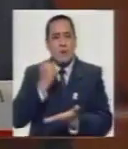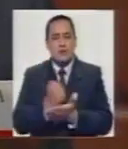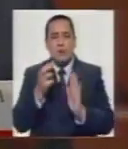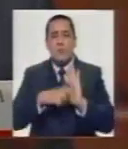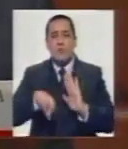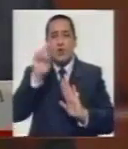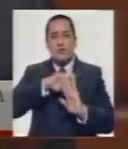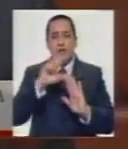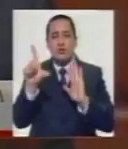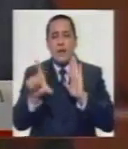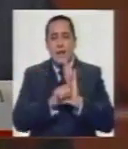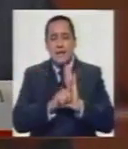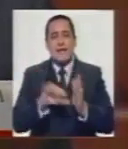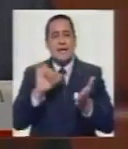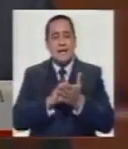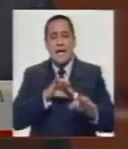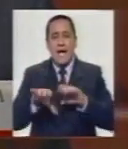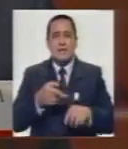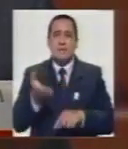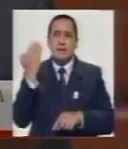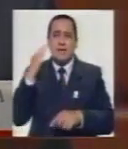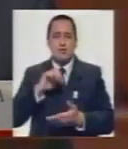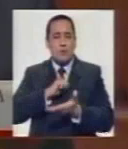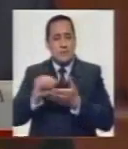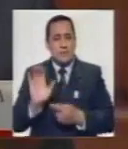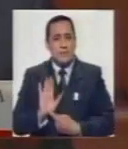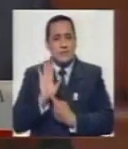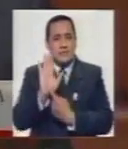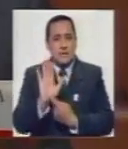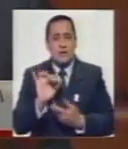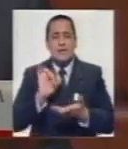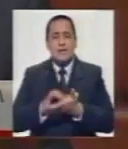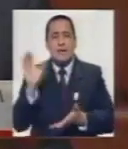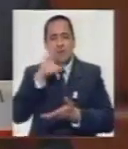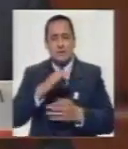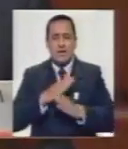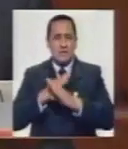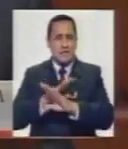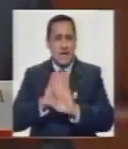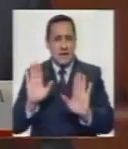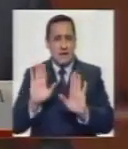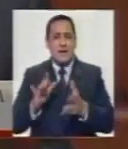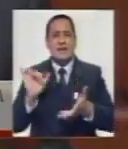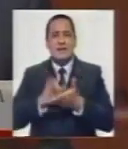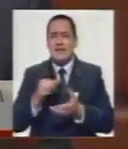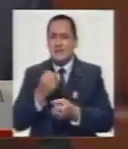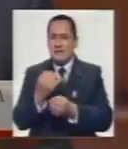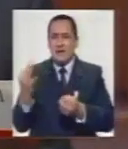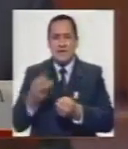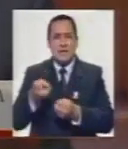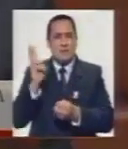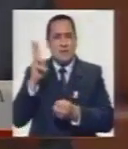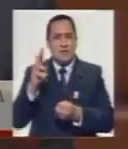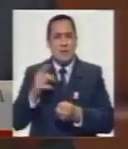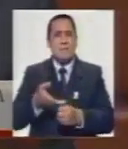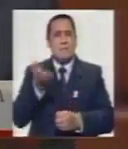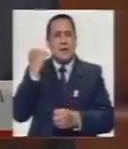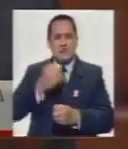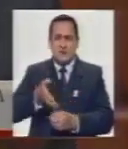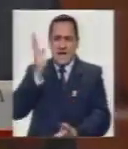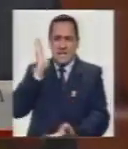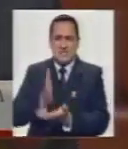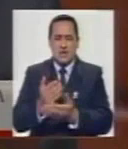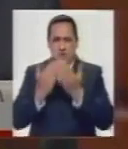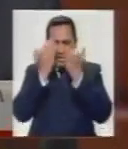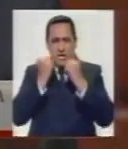del proyecto de ley que hace unos meses les presentamos y que busque evitar que docentes sentenciados por